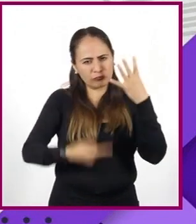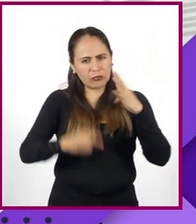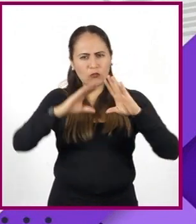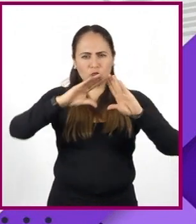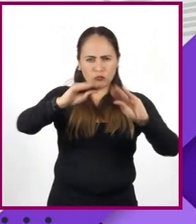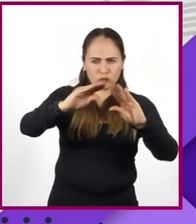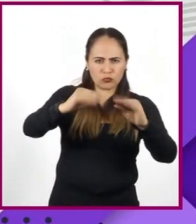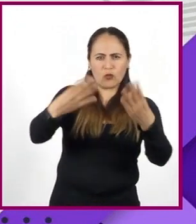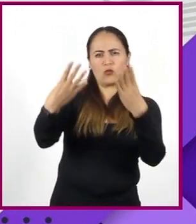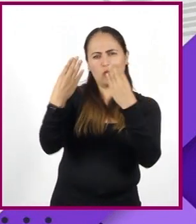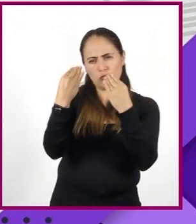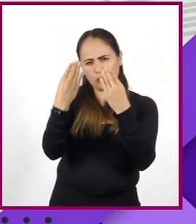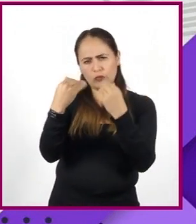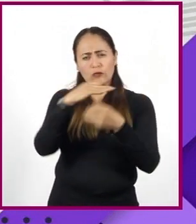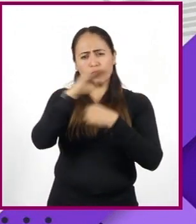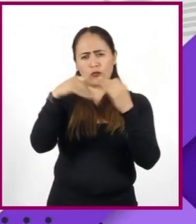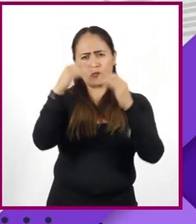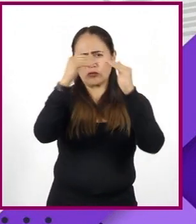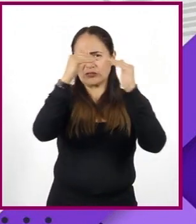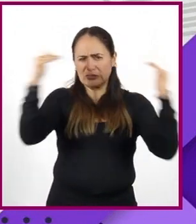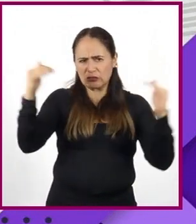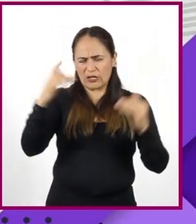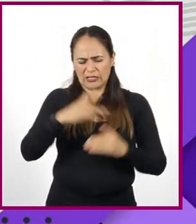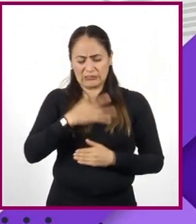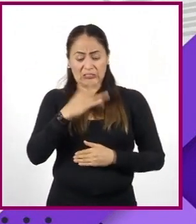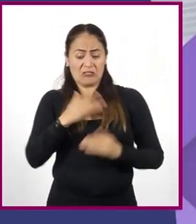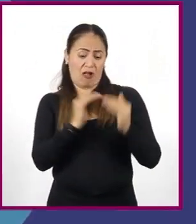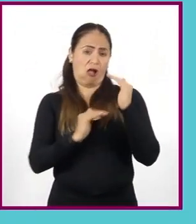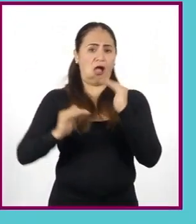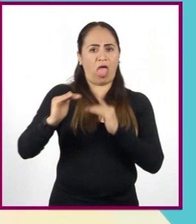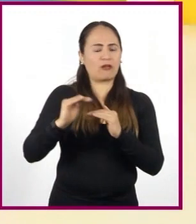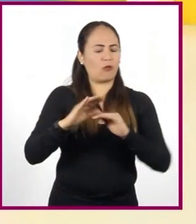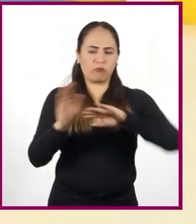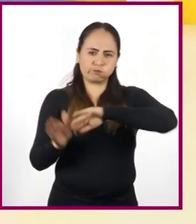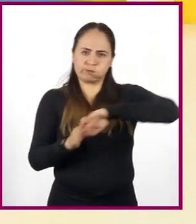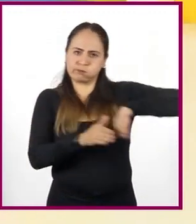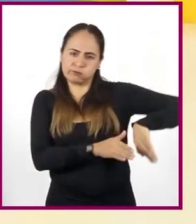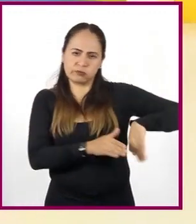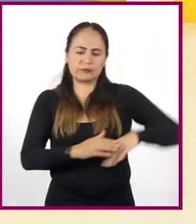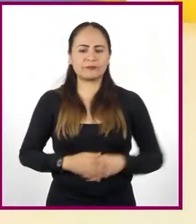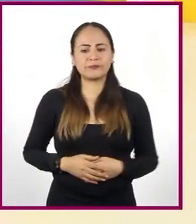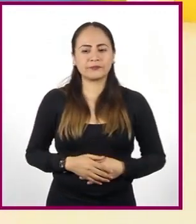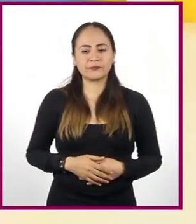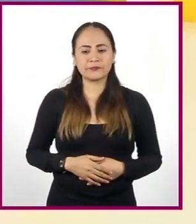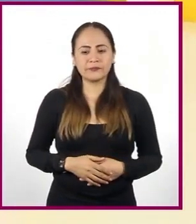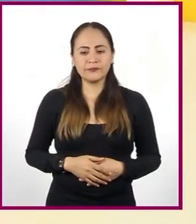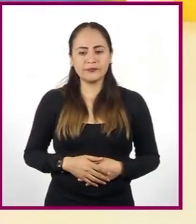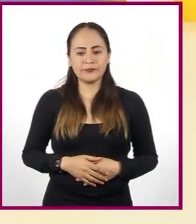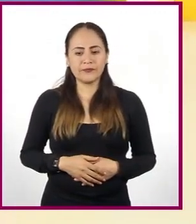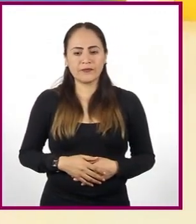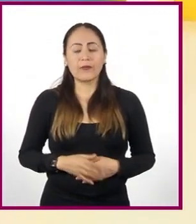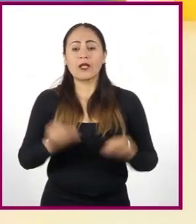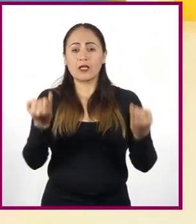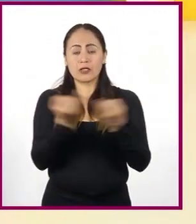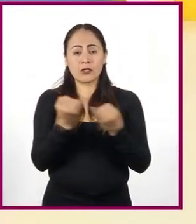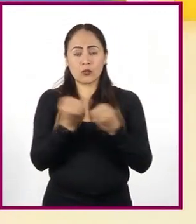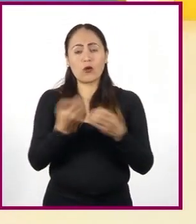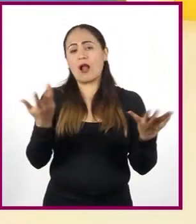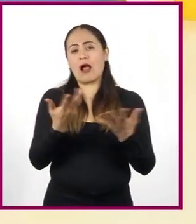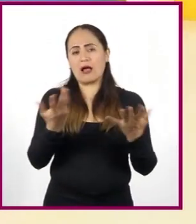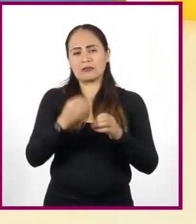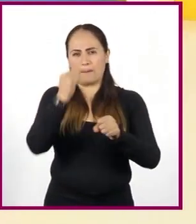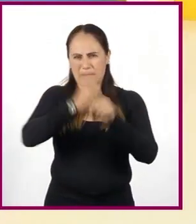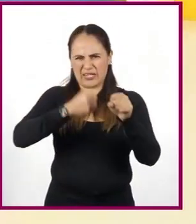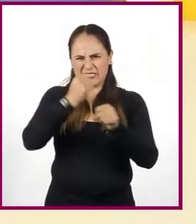como iguales dejando de lado cualquier sensación de superioridad. Es posible prevenir y enfrentar las prácticas adversas que